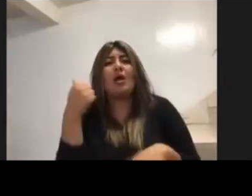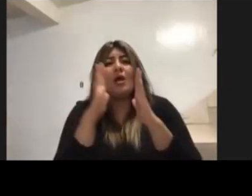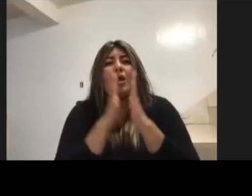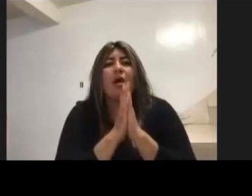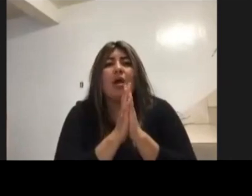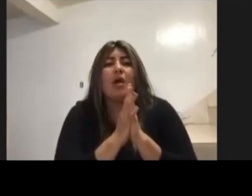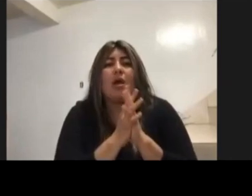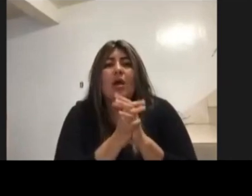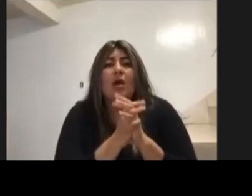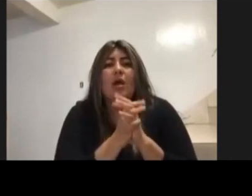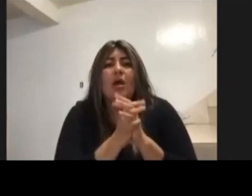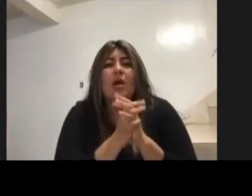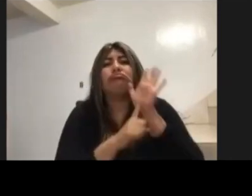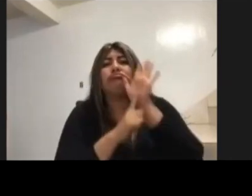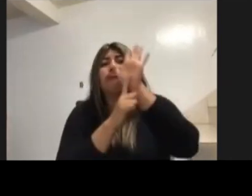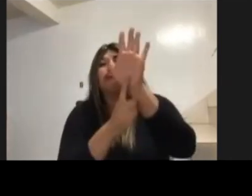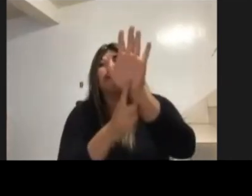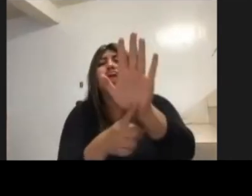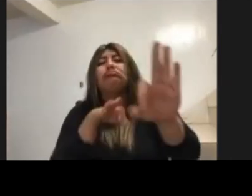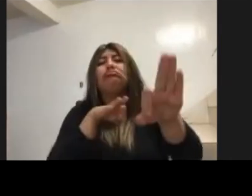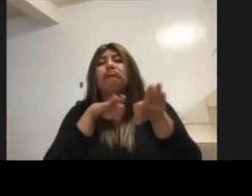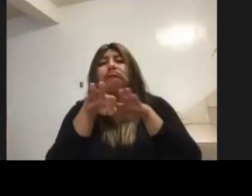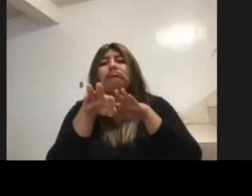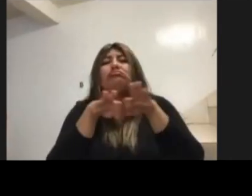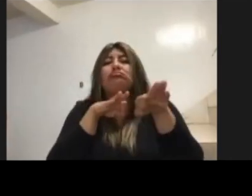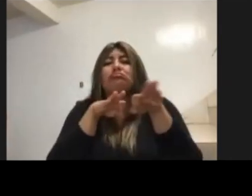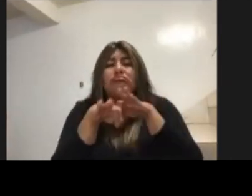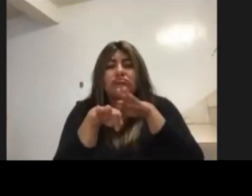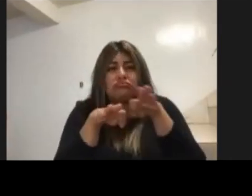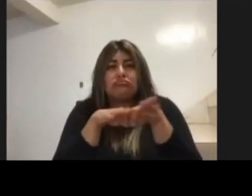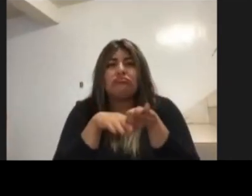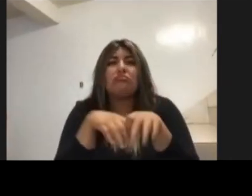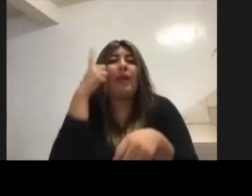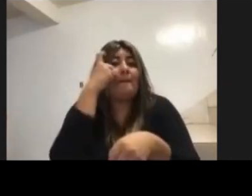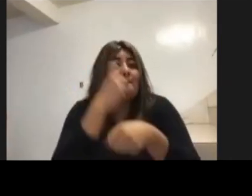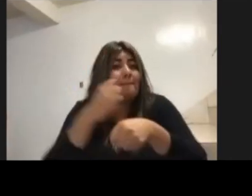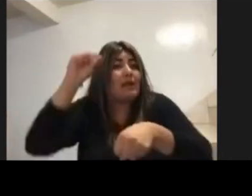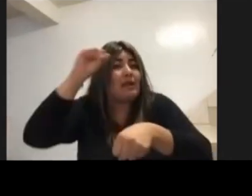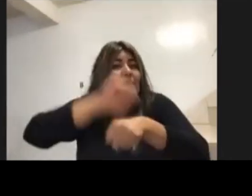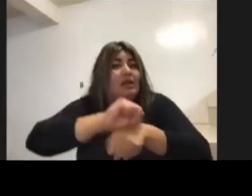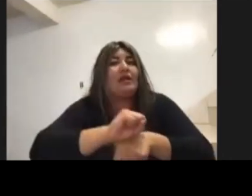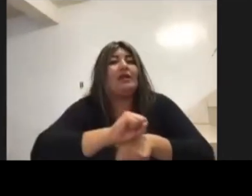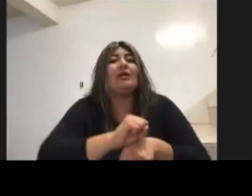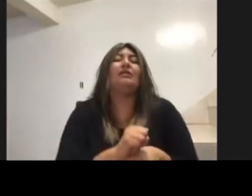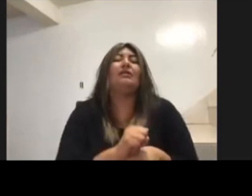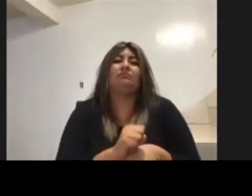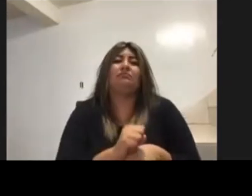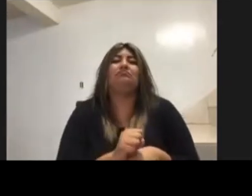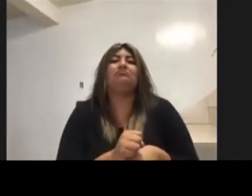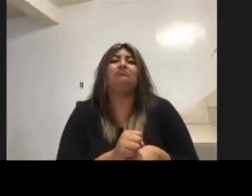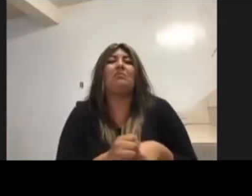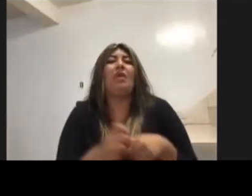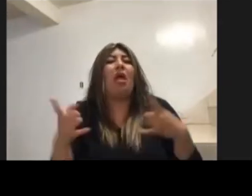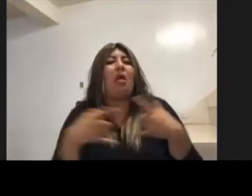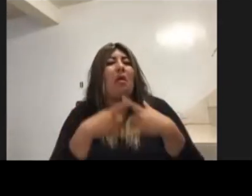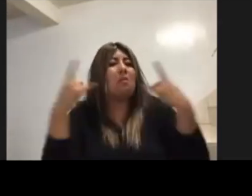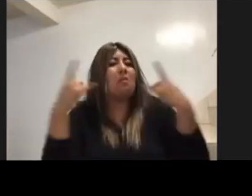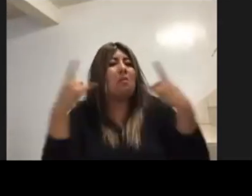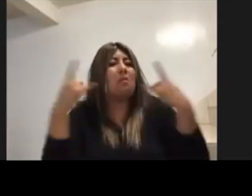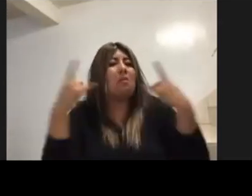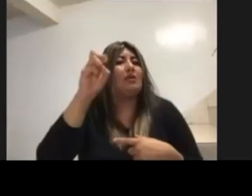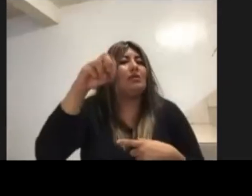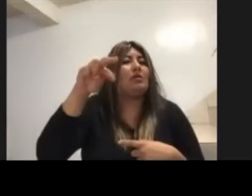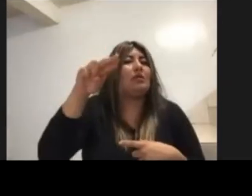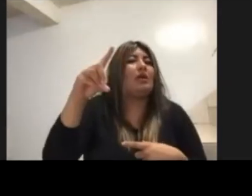Esta es la evidencia que tuvimos de este niño. Primero de secundaria, Leonardo da Vinci. Fue excelente el reto